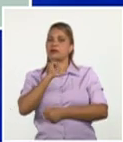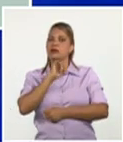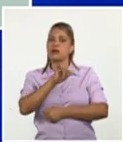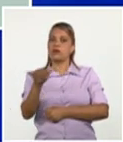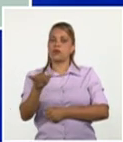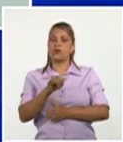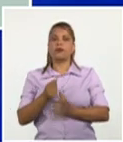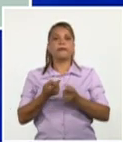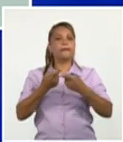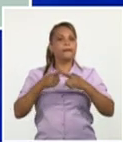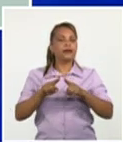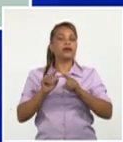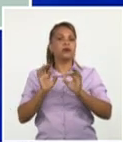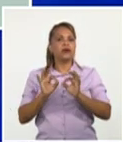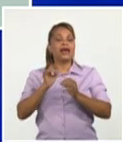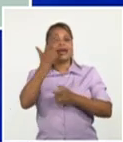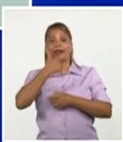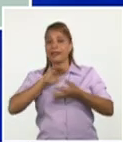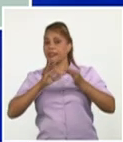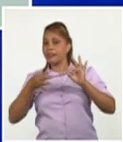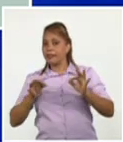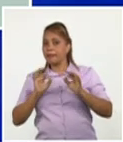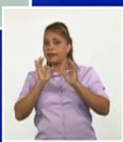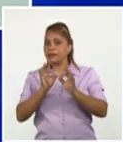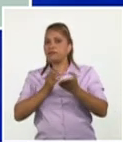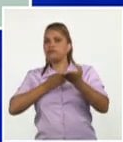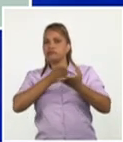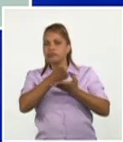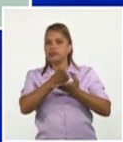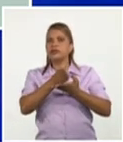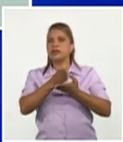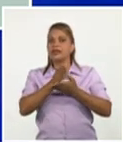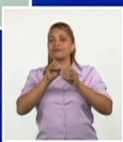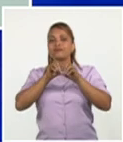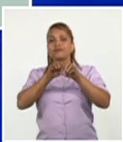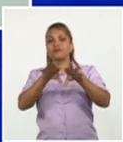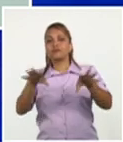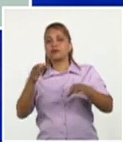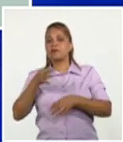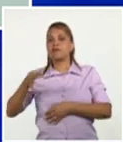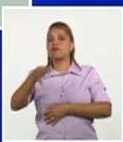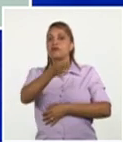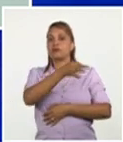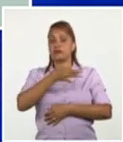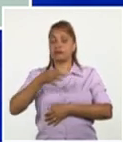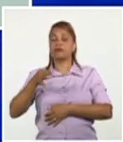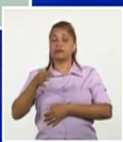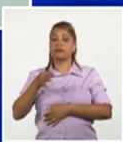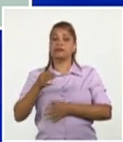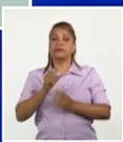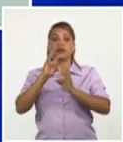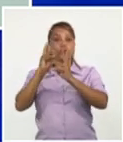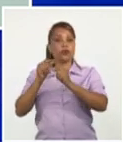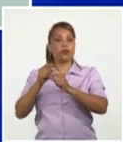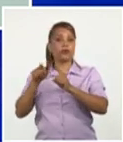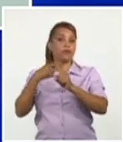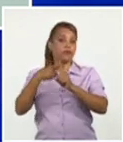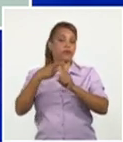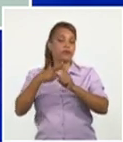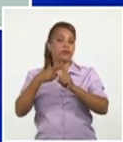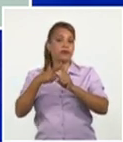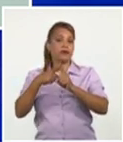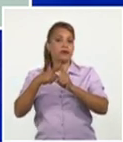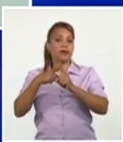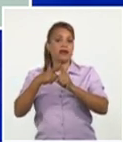sí en Artemisa se mantiene la dispersión en el número de casos, que en el día de ayer fue en